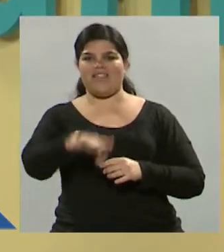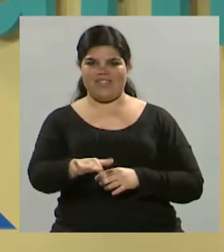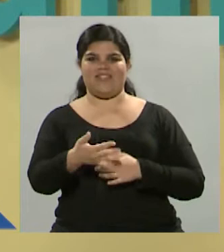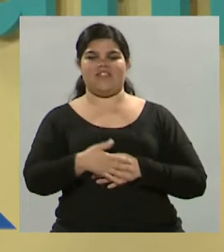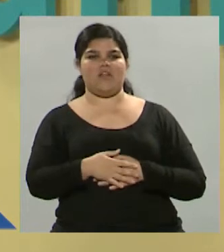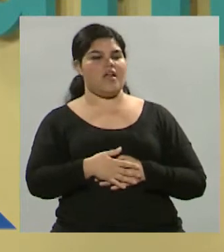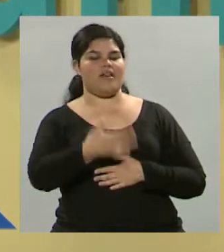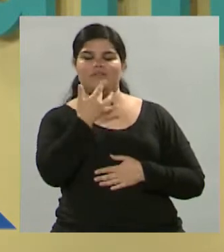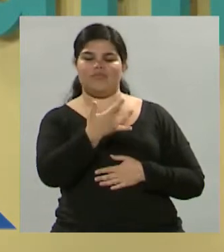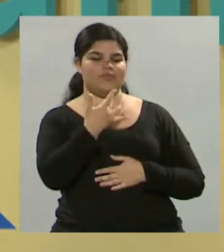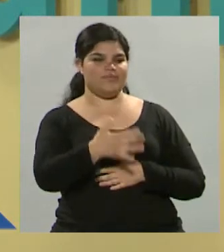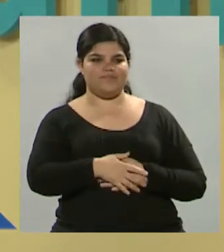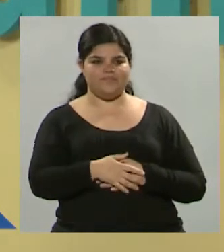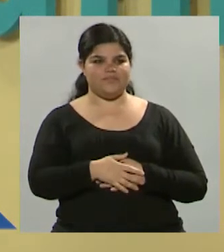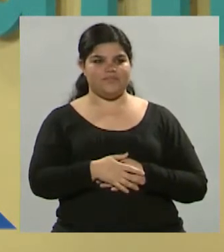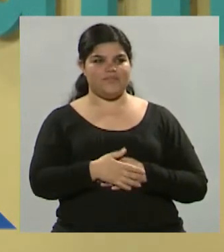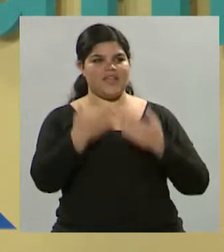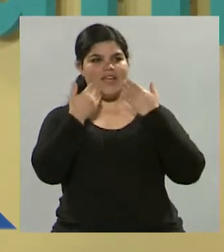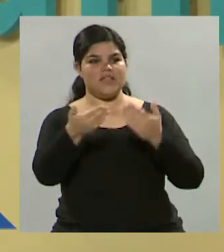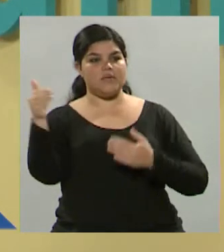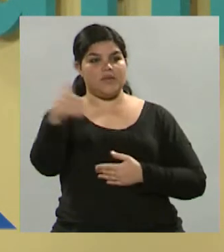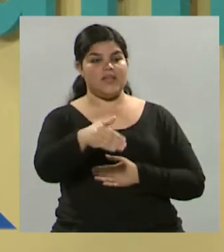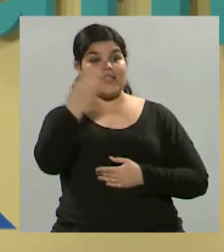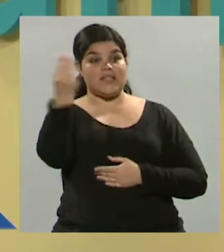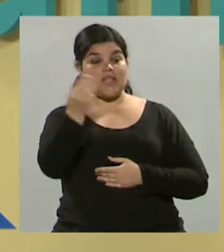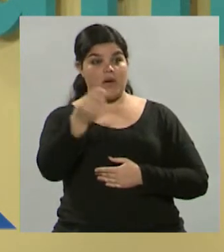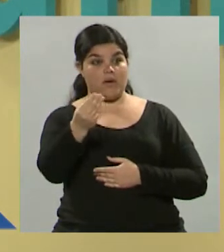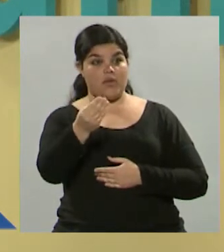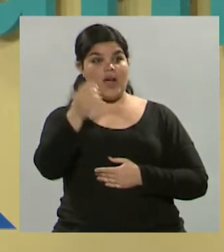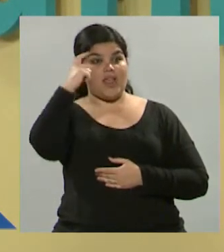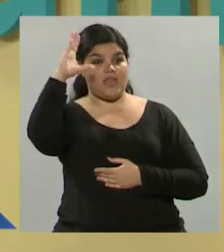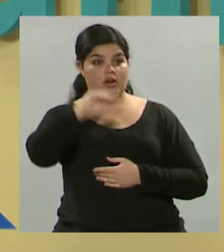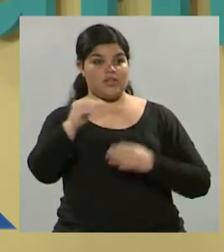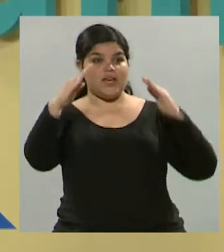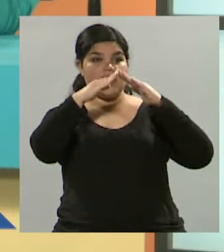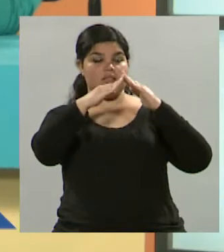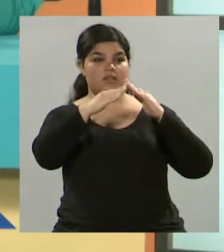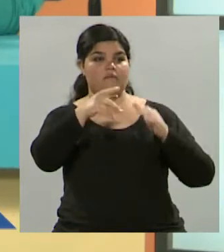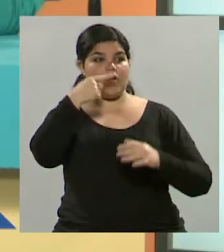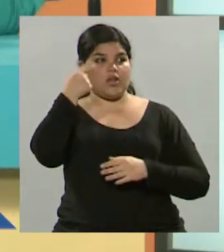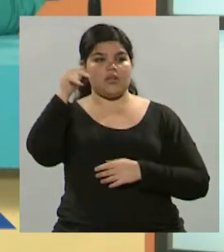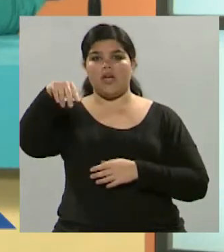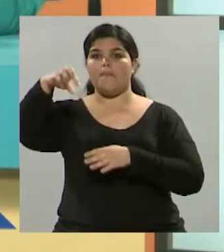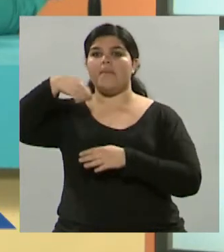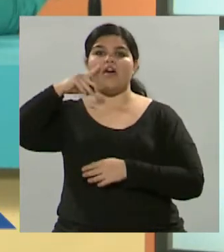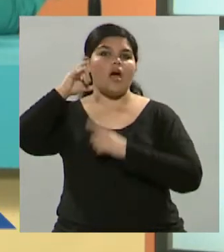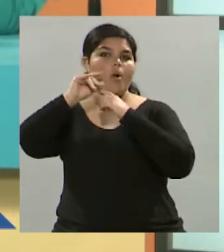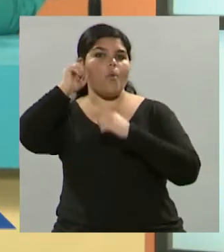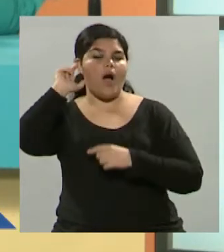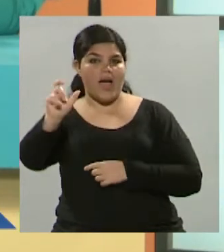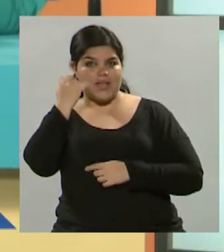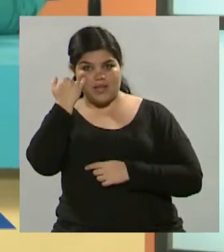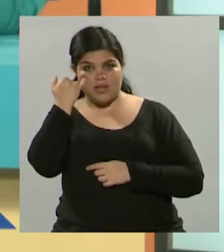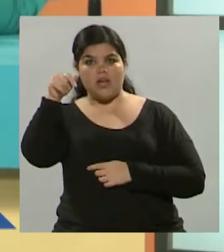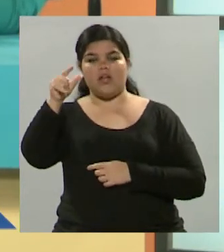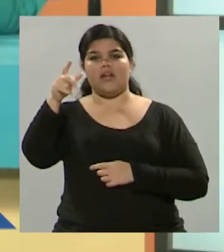venir. Y mañana sábado a las 22, Casa Violeta, ¿dónde queda? Calle Paraguay 1478, Godoy de Godoy Cruz, Cruz.